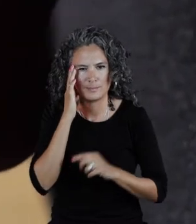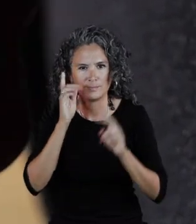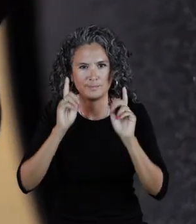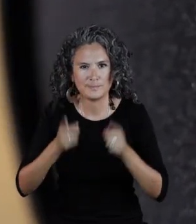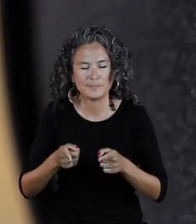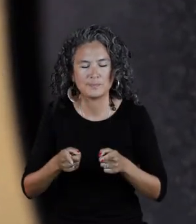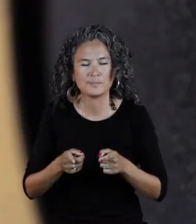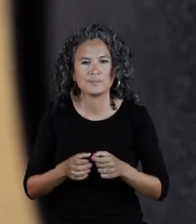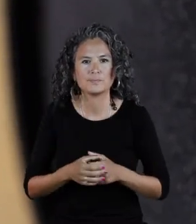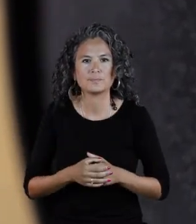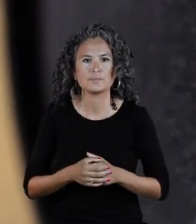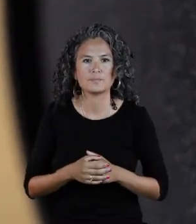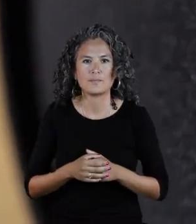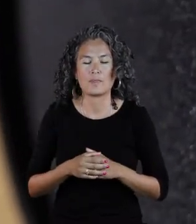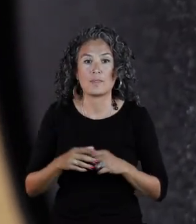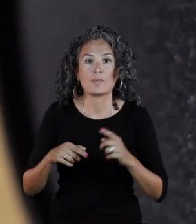miedo